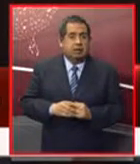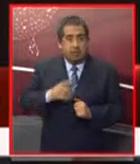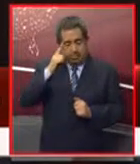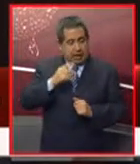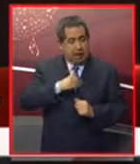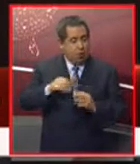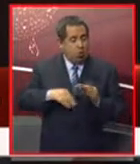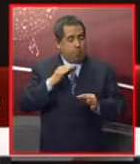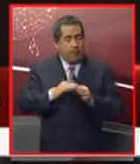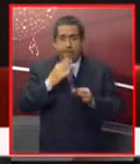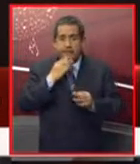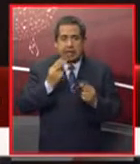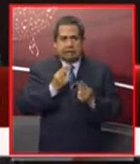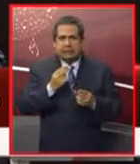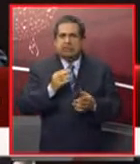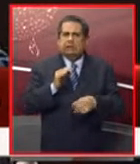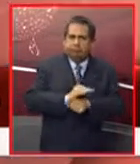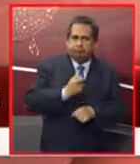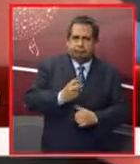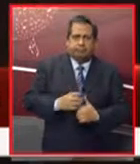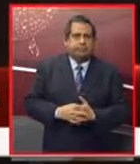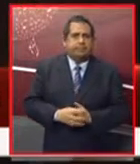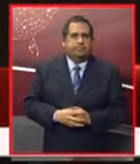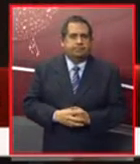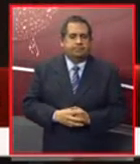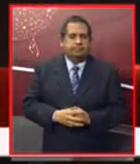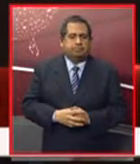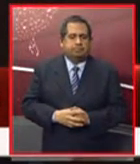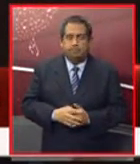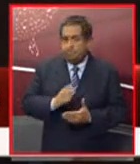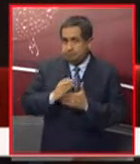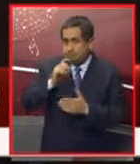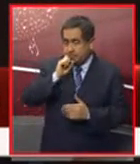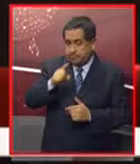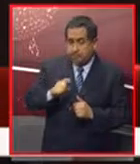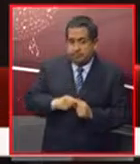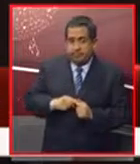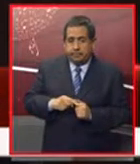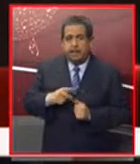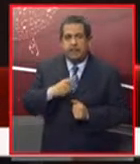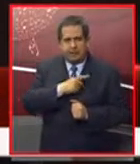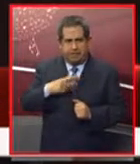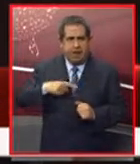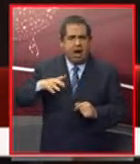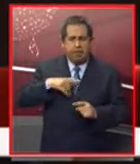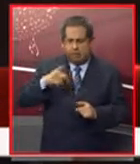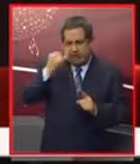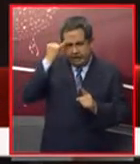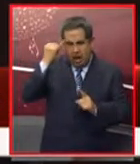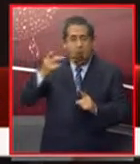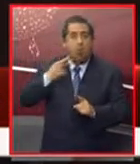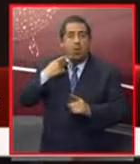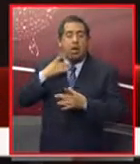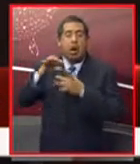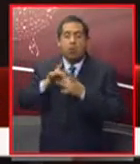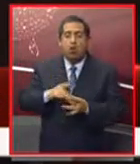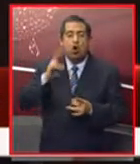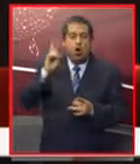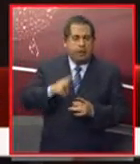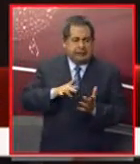las necesidades para las que fueron creadas. Por otro lado, debe existir una política pública de